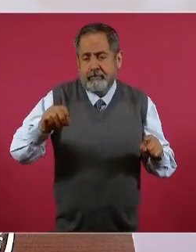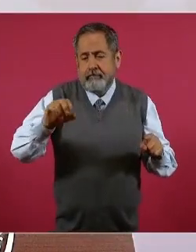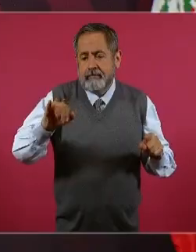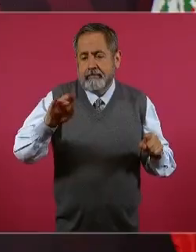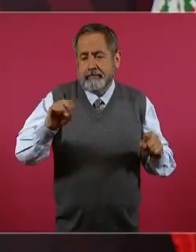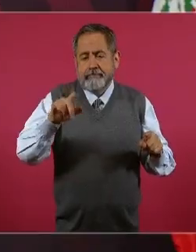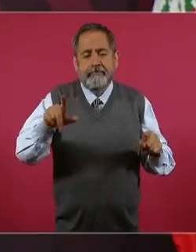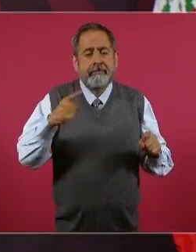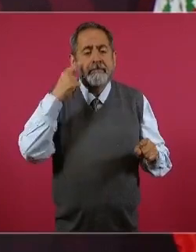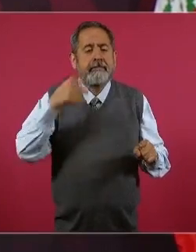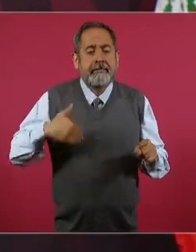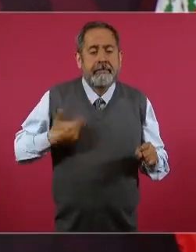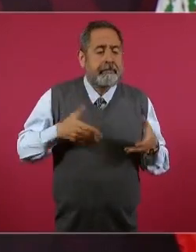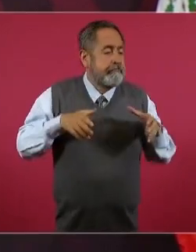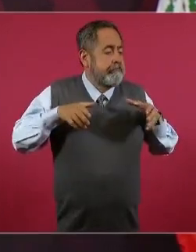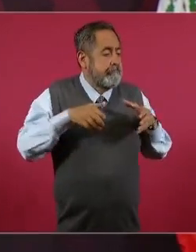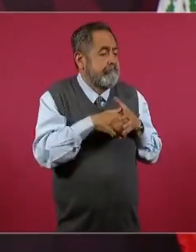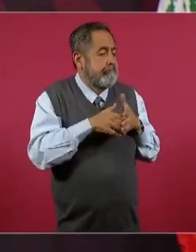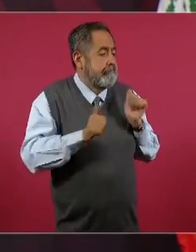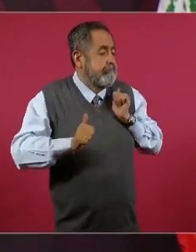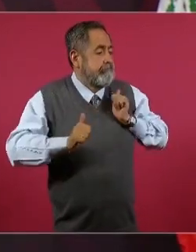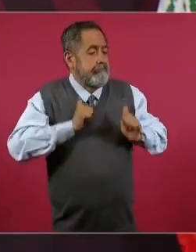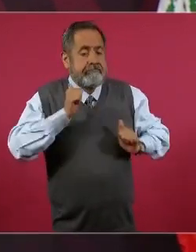para beneficiar a una minoría,